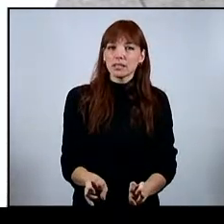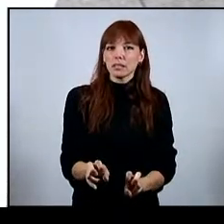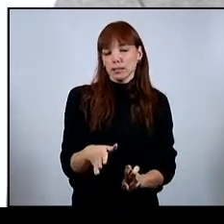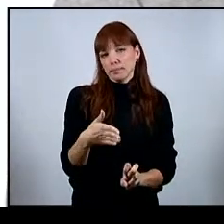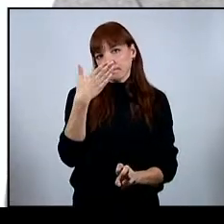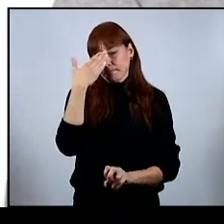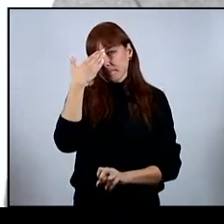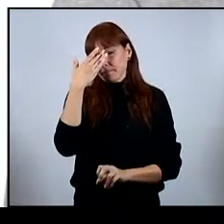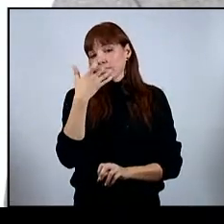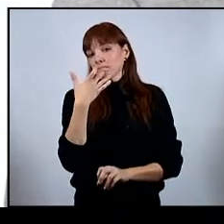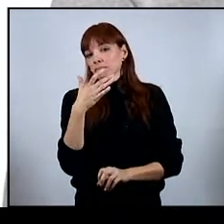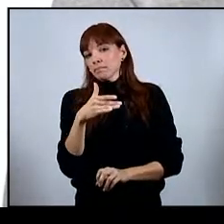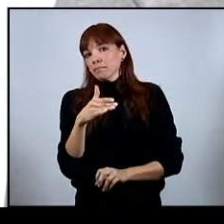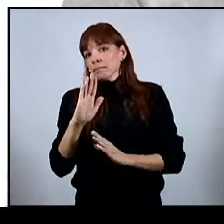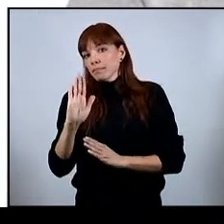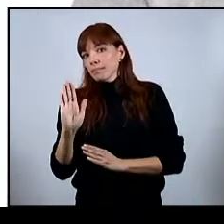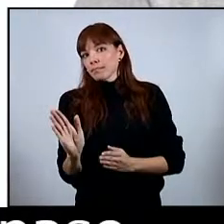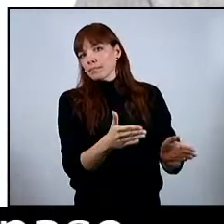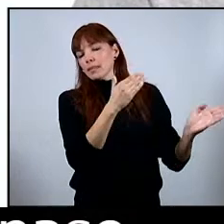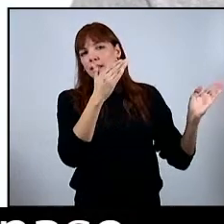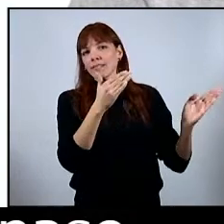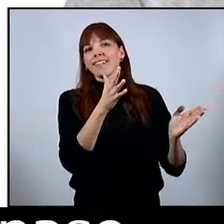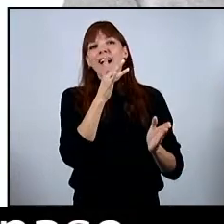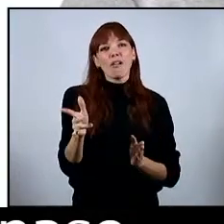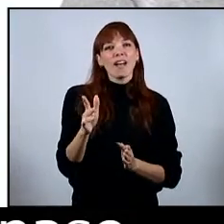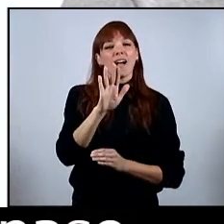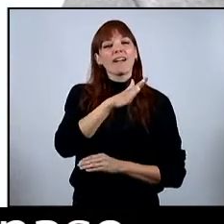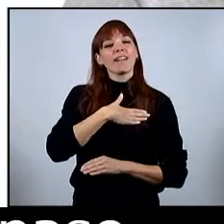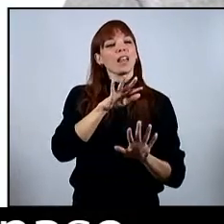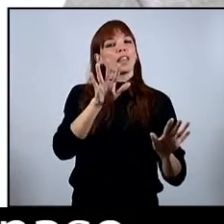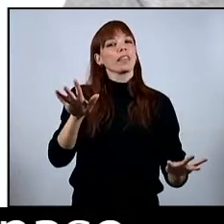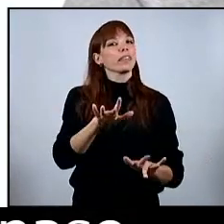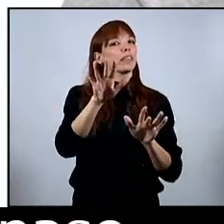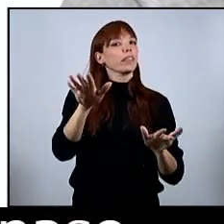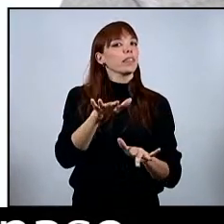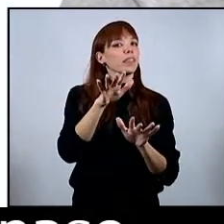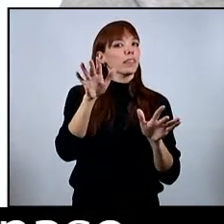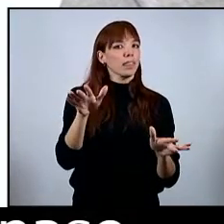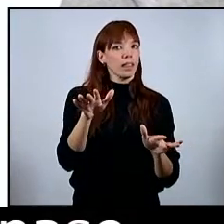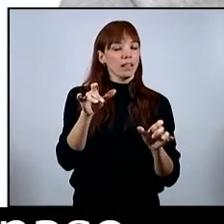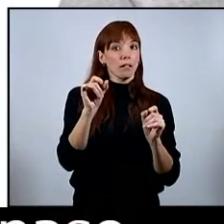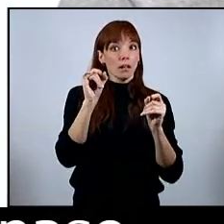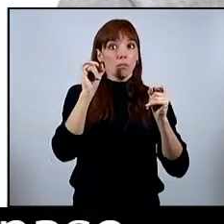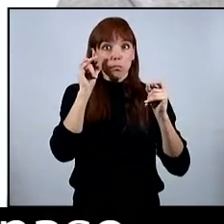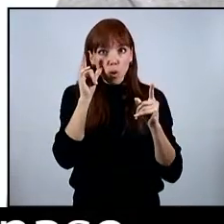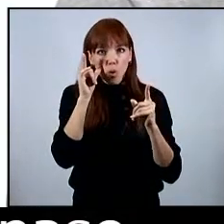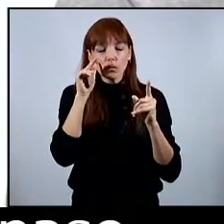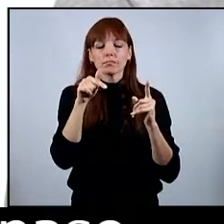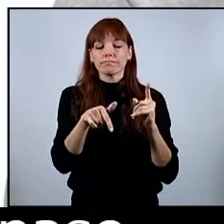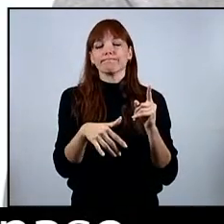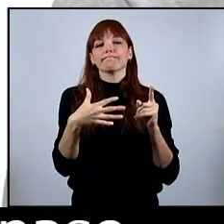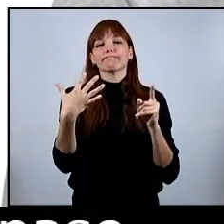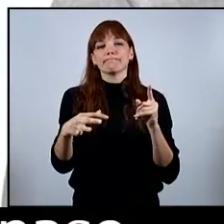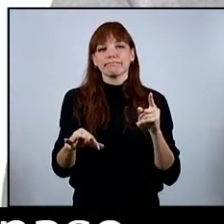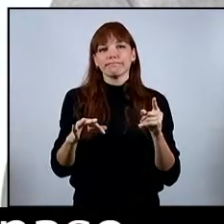cuando pase esta anestesia a la que nos quieren someter, el destrozo va a permanecer ahí.